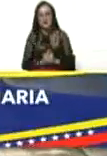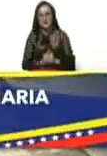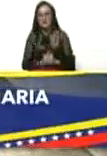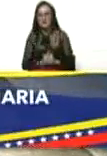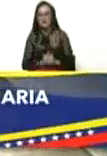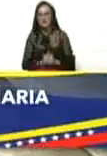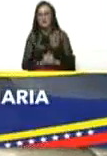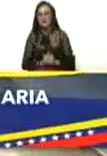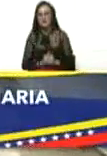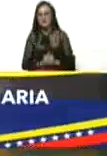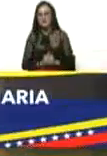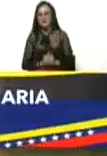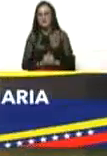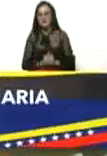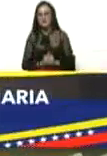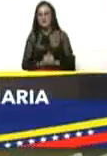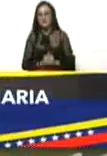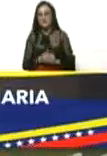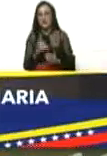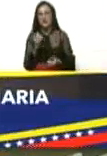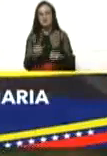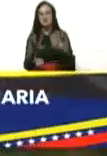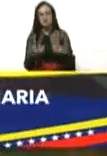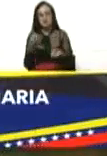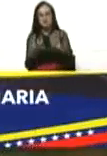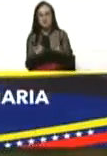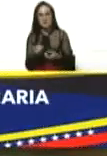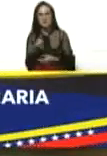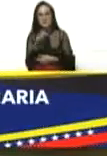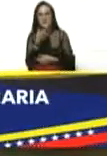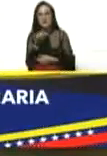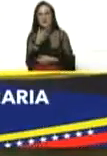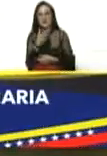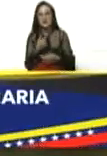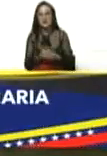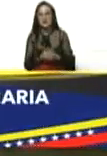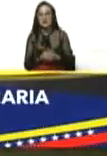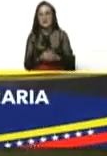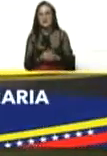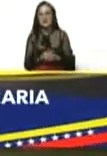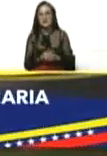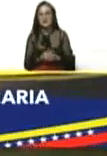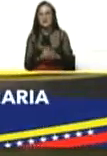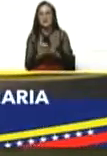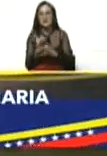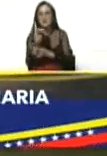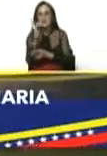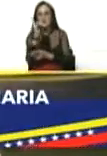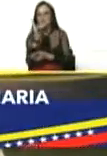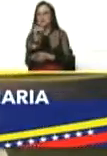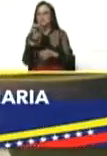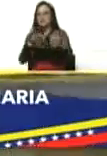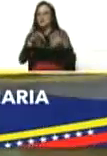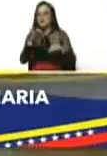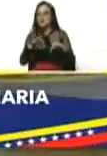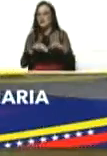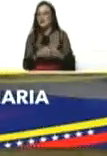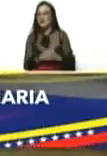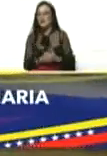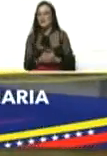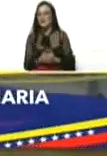principal. Y bueno, si hay un sembrado, plantas medicinales y ornamentales en todo su, en